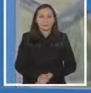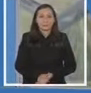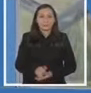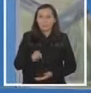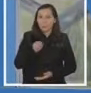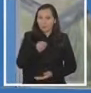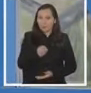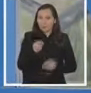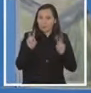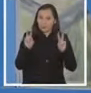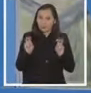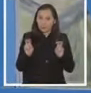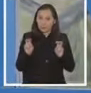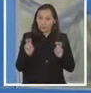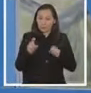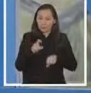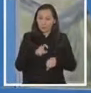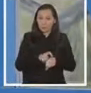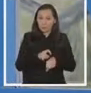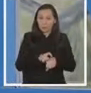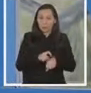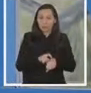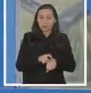y ahí, en ese momento,